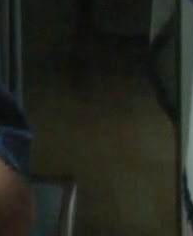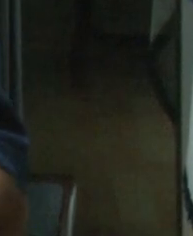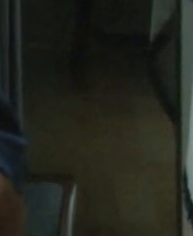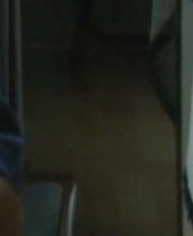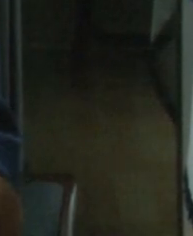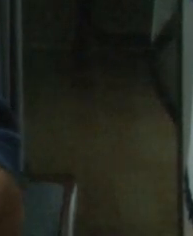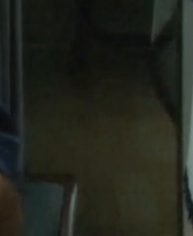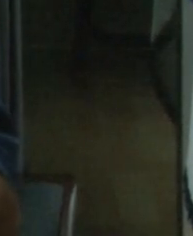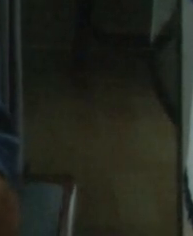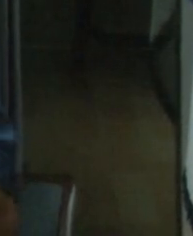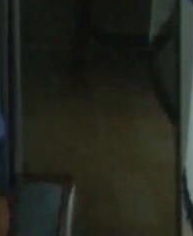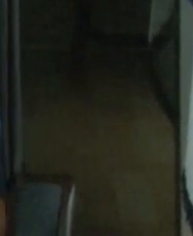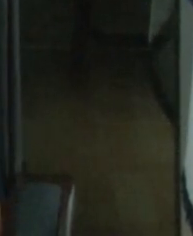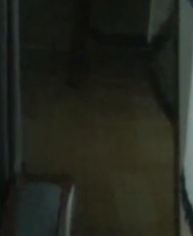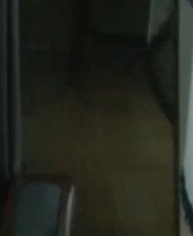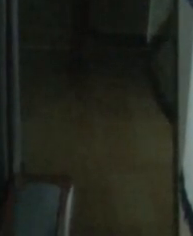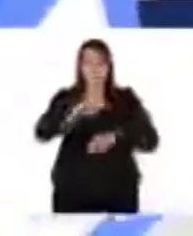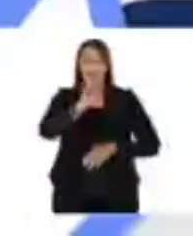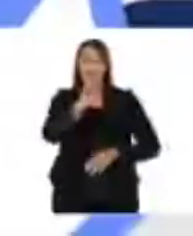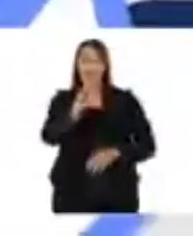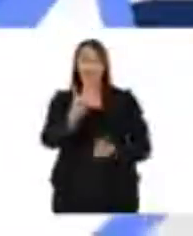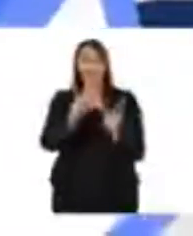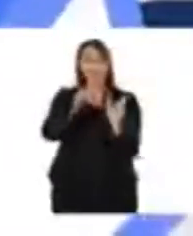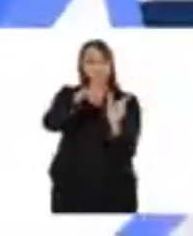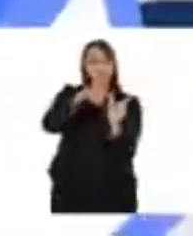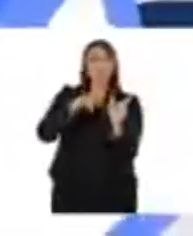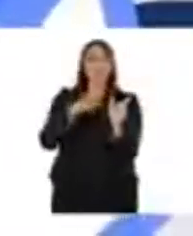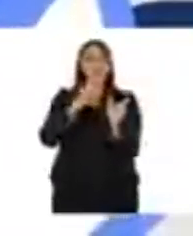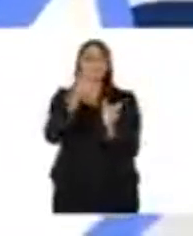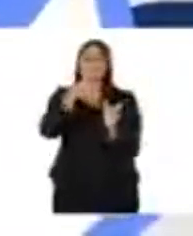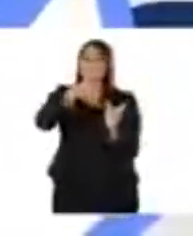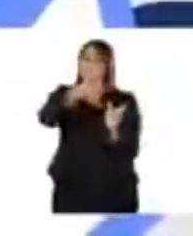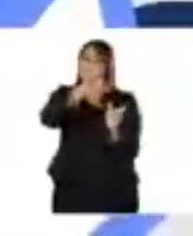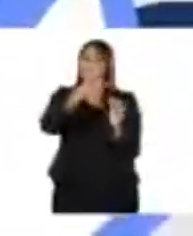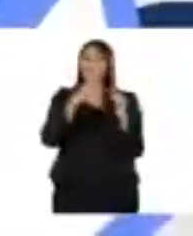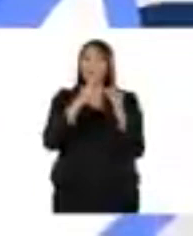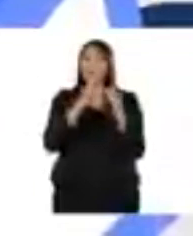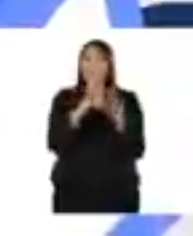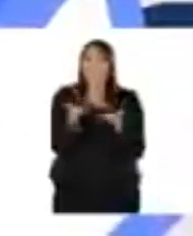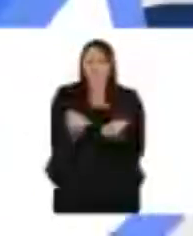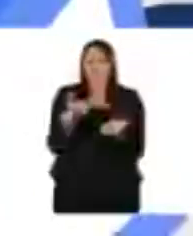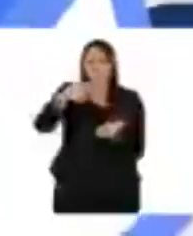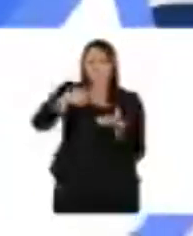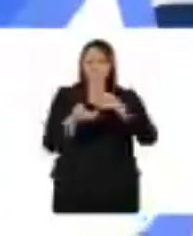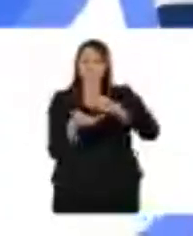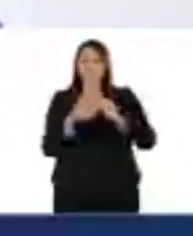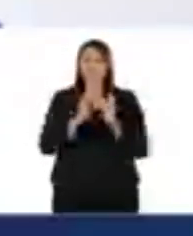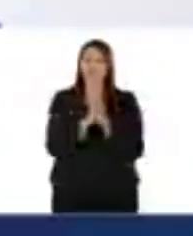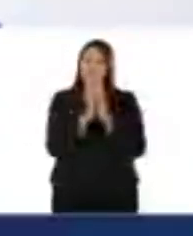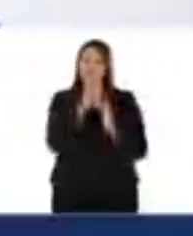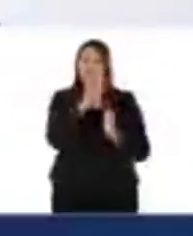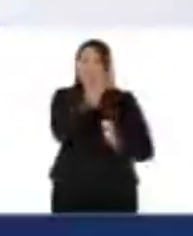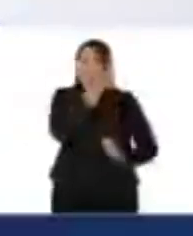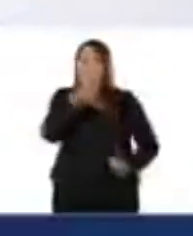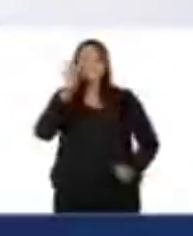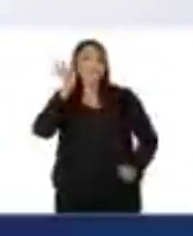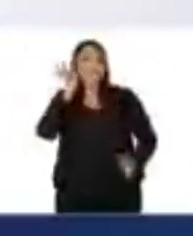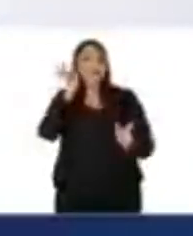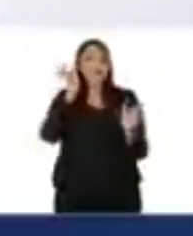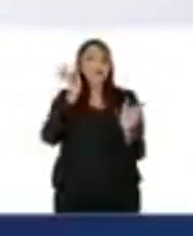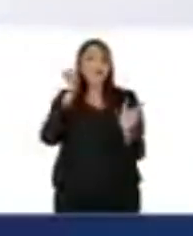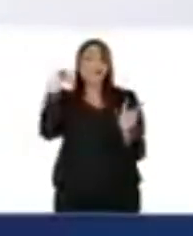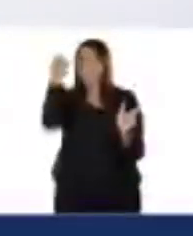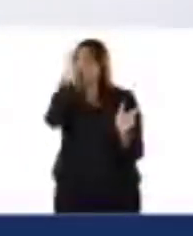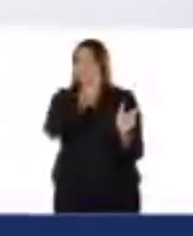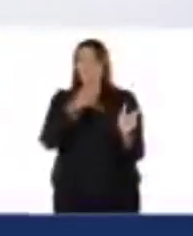se siga el contagio del móvil dentro de las recomendaciones también está verificar desde casa por medio de su pc o dispositivo móvil